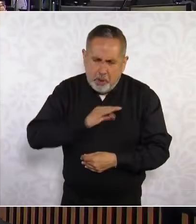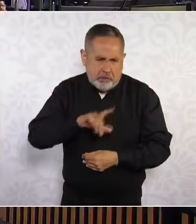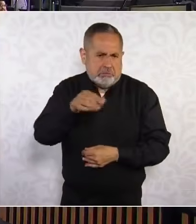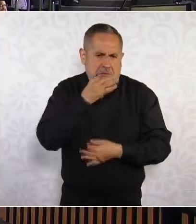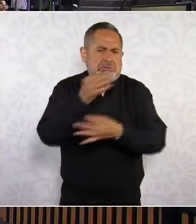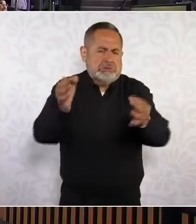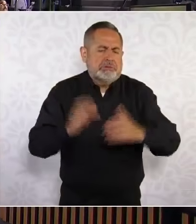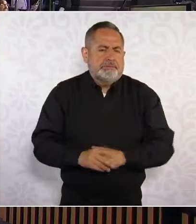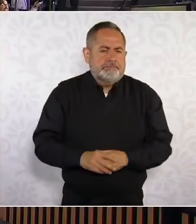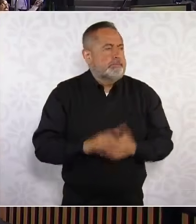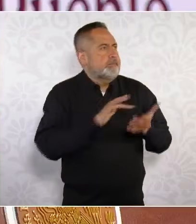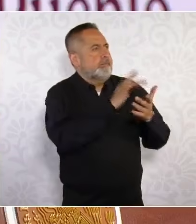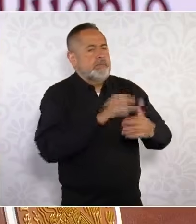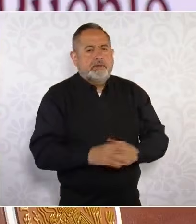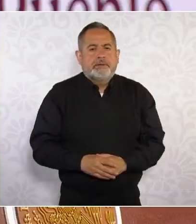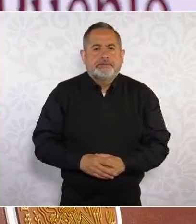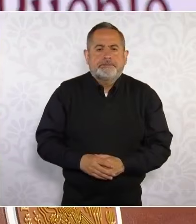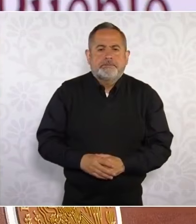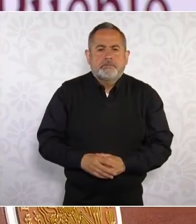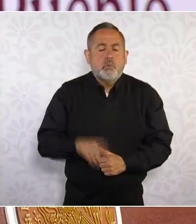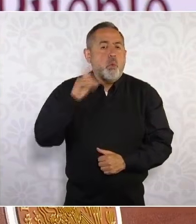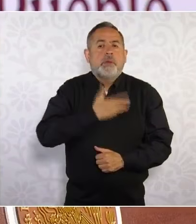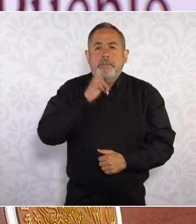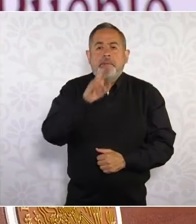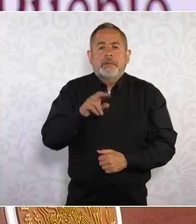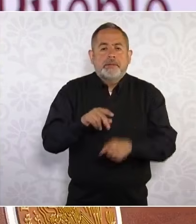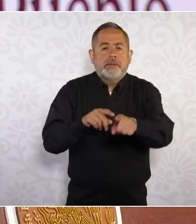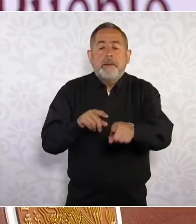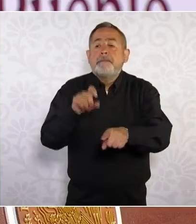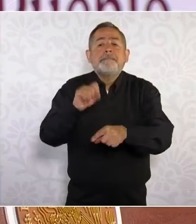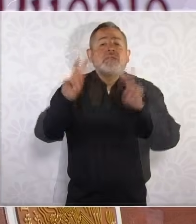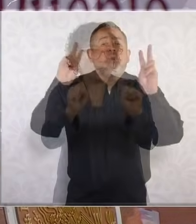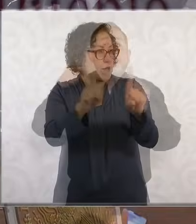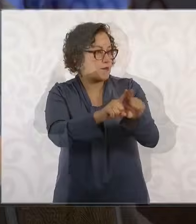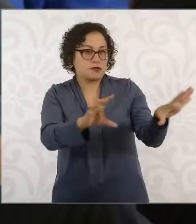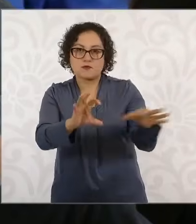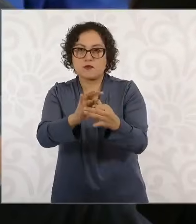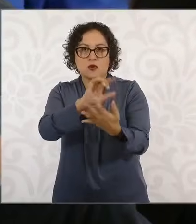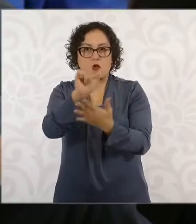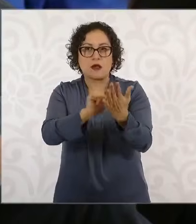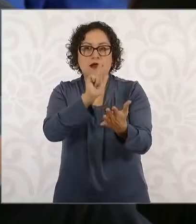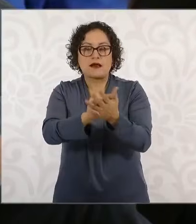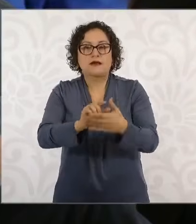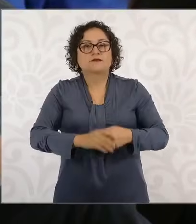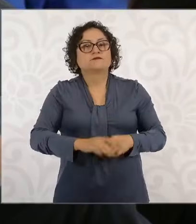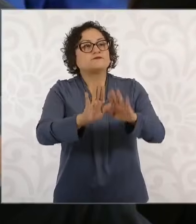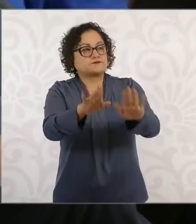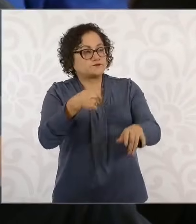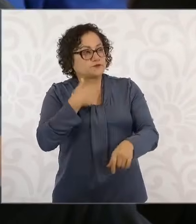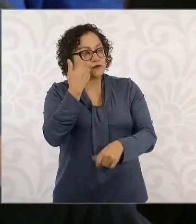días. Bueno, vamos sobre el tema. Le quiero comentar, el presidente de Estados Unidos,